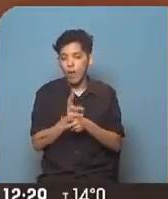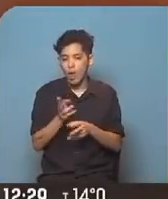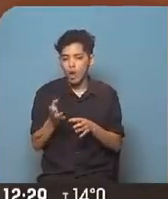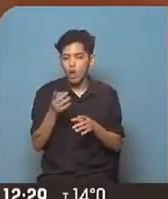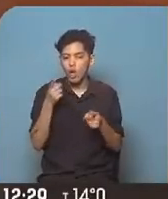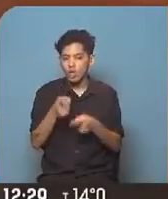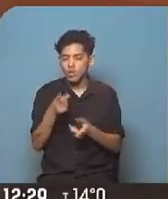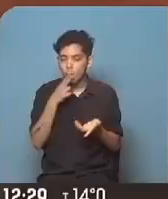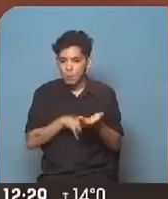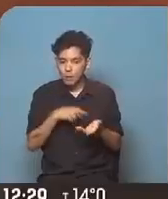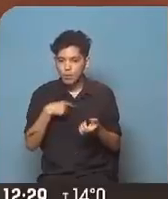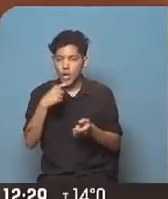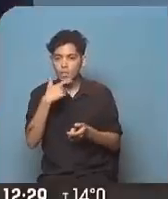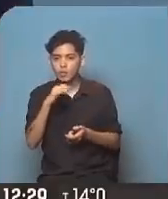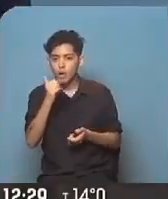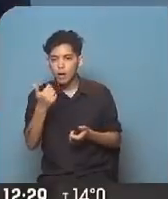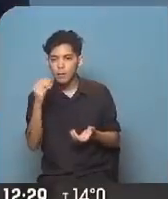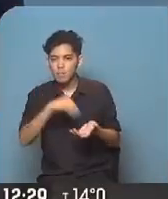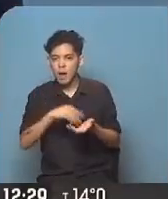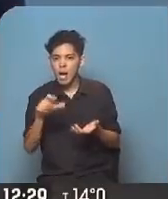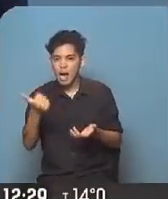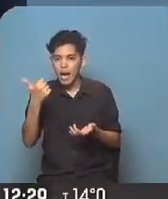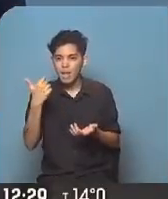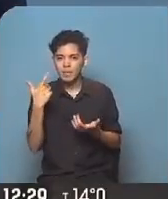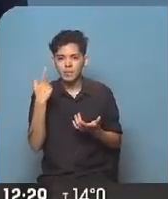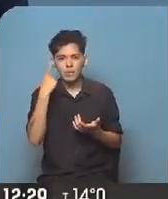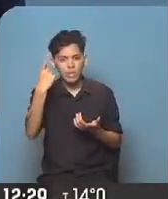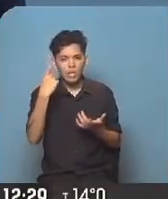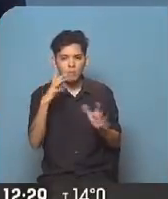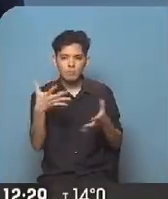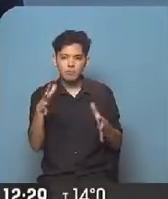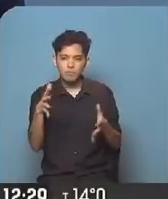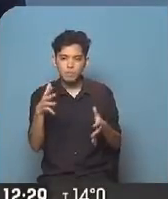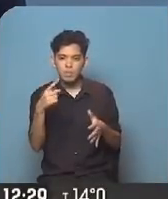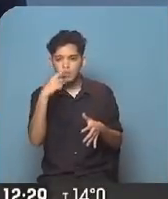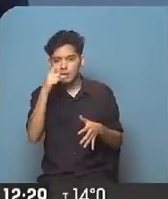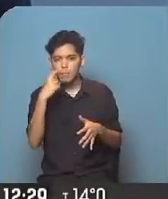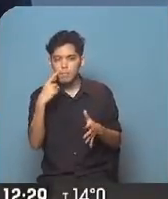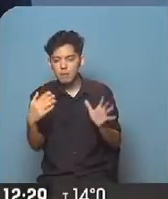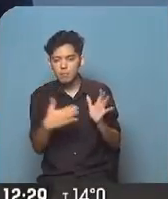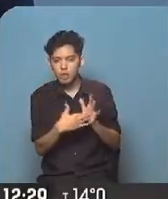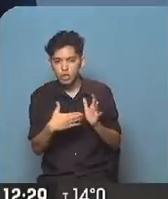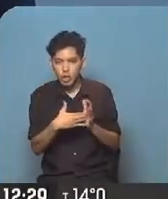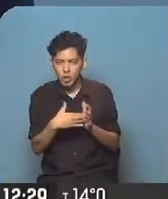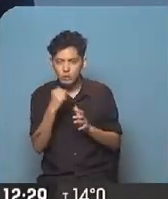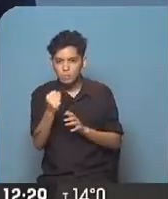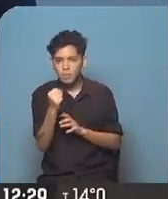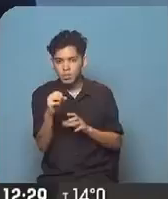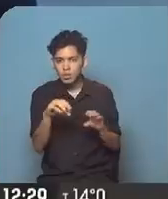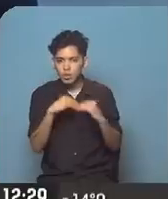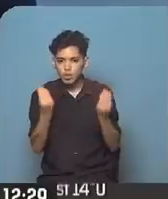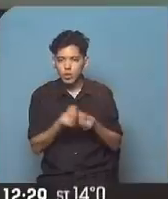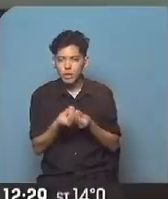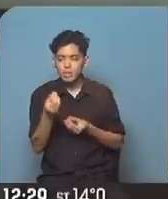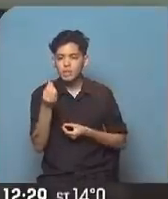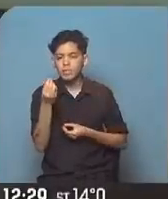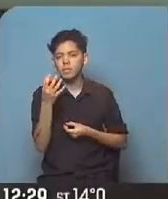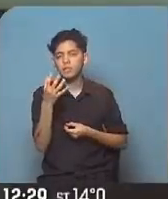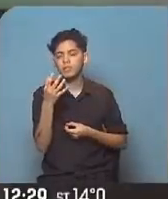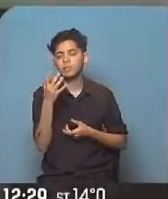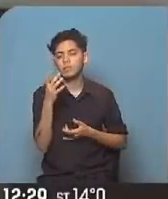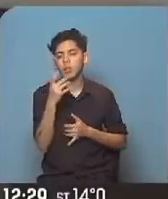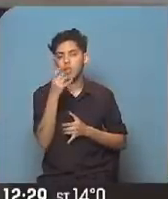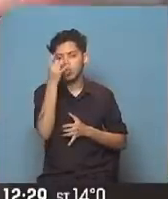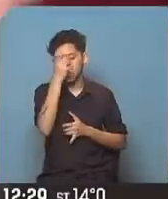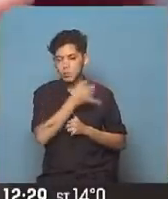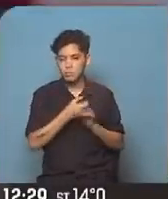y poder obtener de esa manera mayores ganancias, creo que estamos hablando de algo así como de 70.000 millones de pesos. 500, pero son 12,5